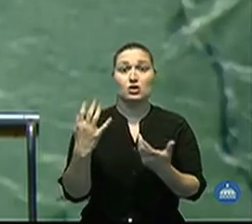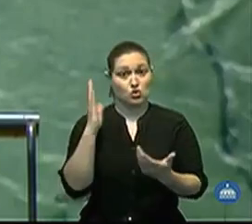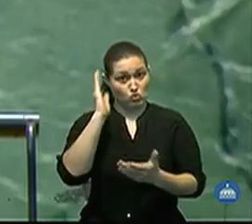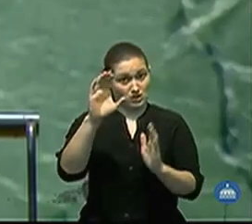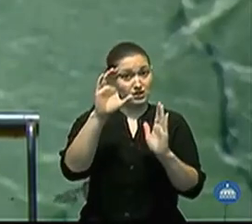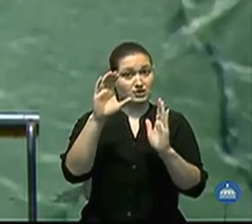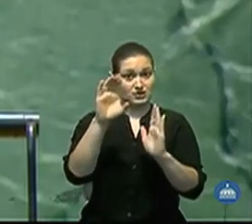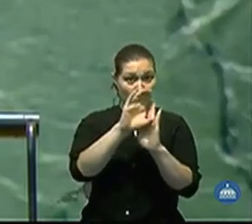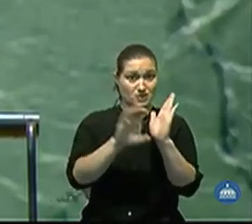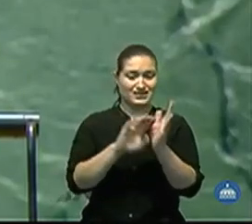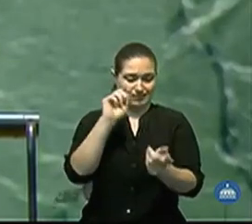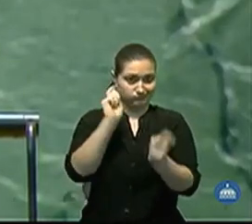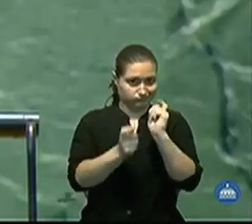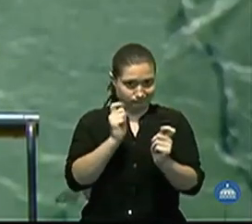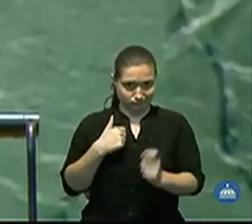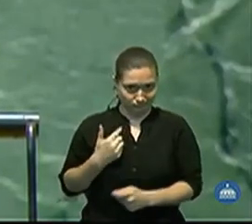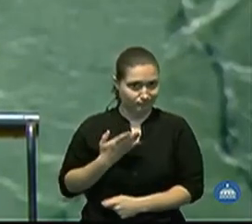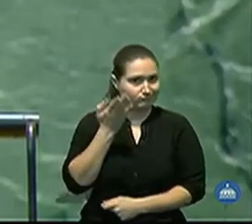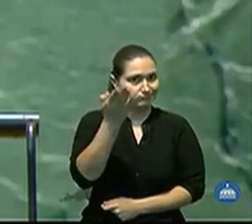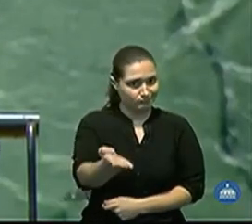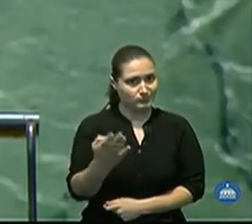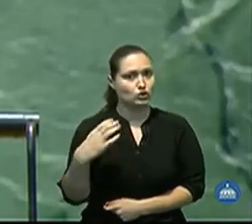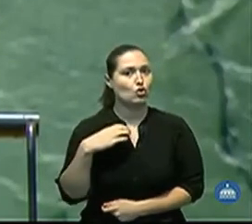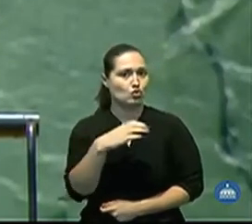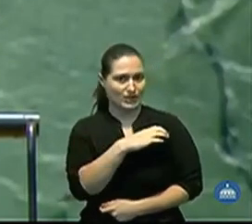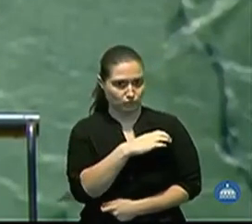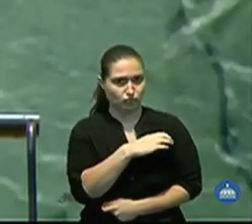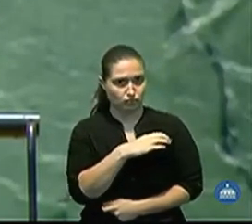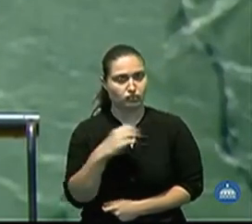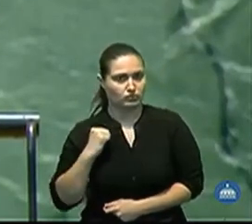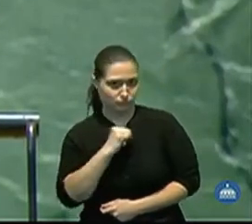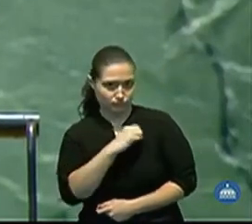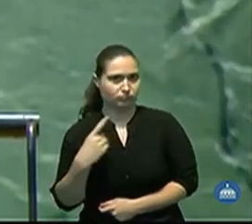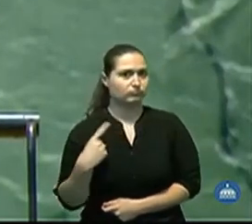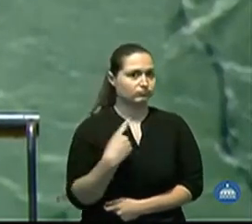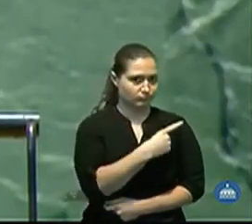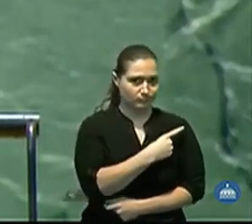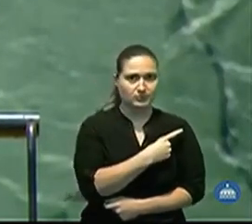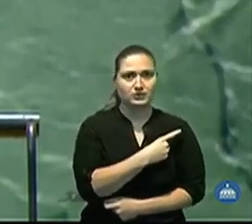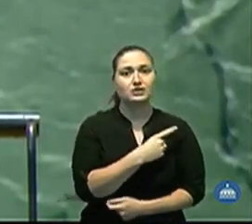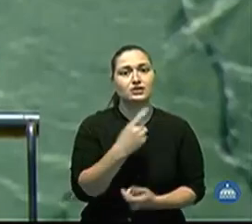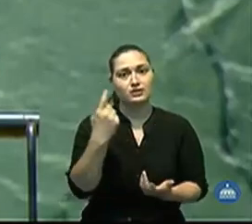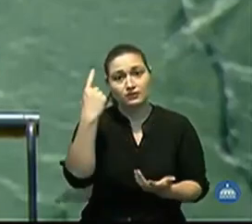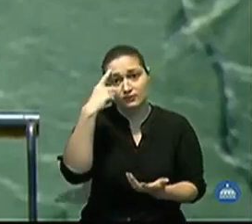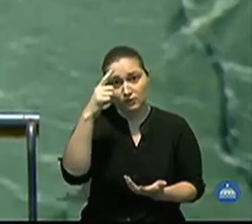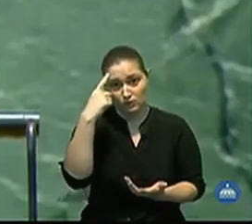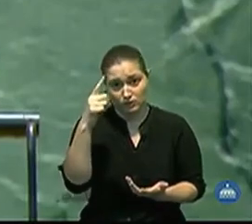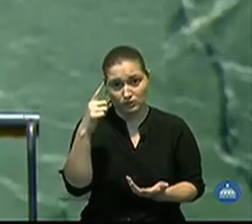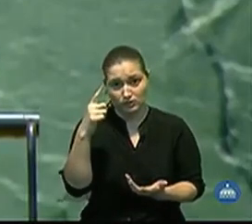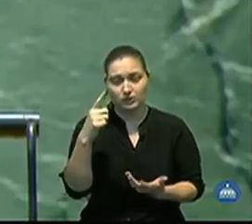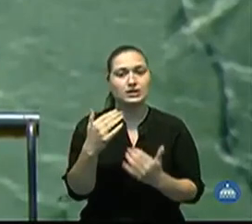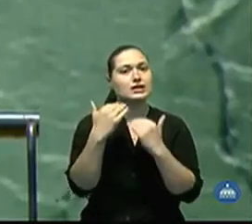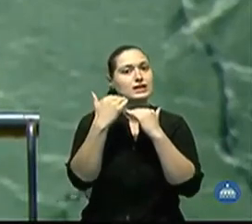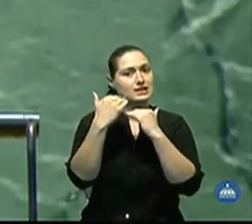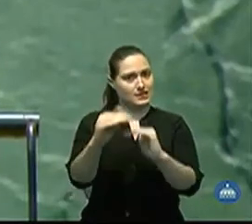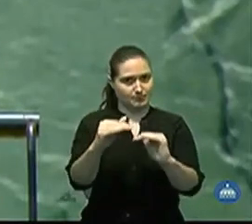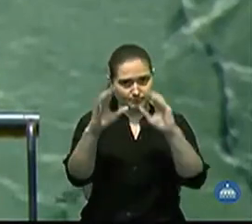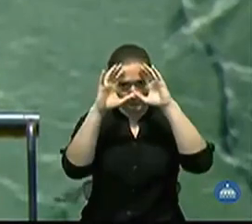Congreso dominicano que busca consolidar el límite a la reelección presidencial de manera